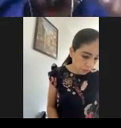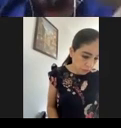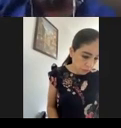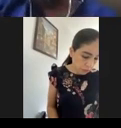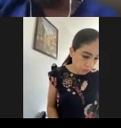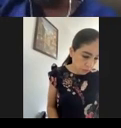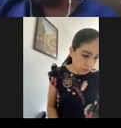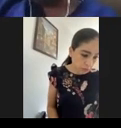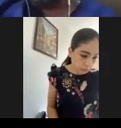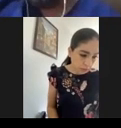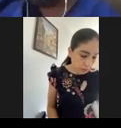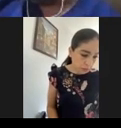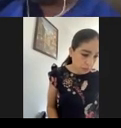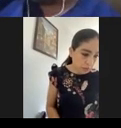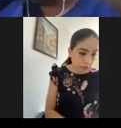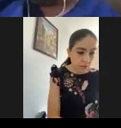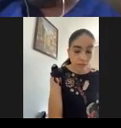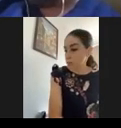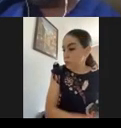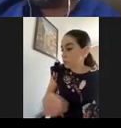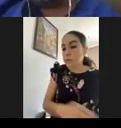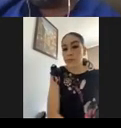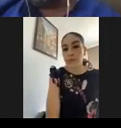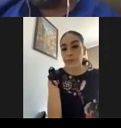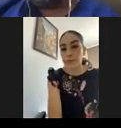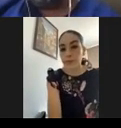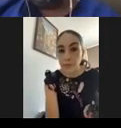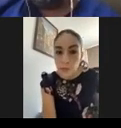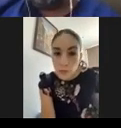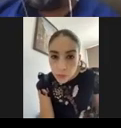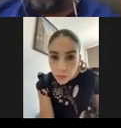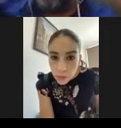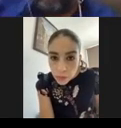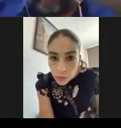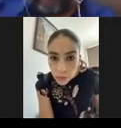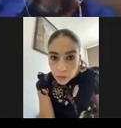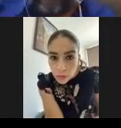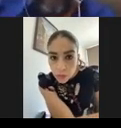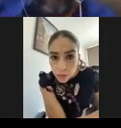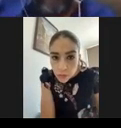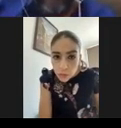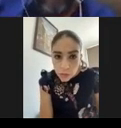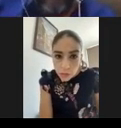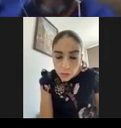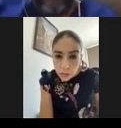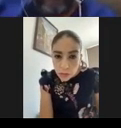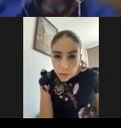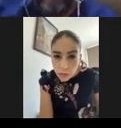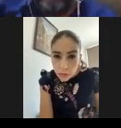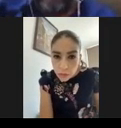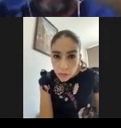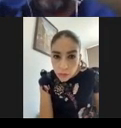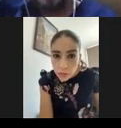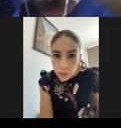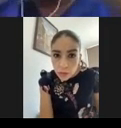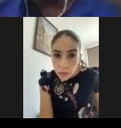más interactivo para que sea más rica la plática. El proceso de la consulta ciudadana, todos lo